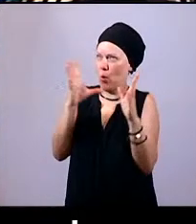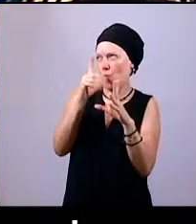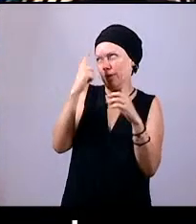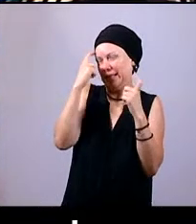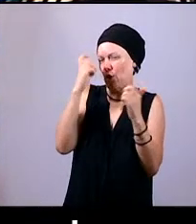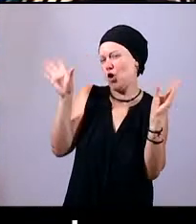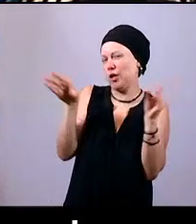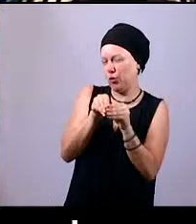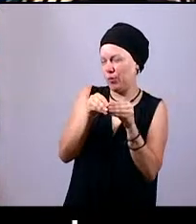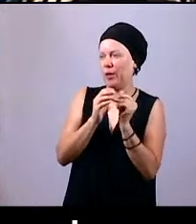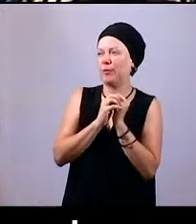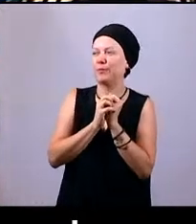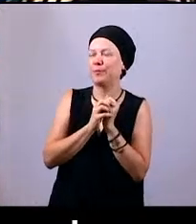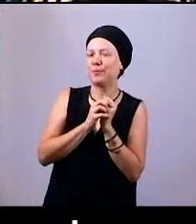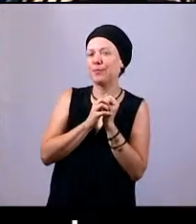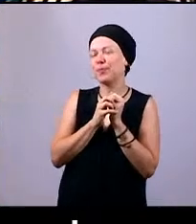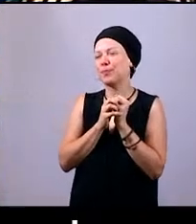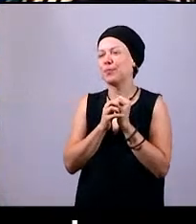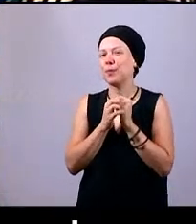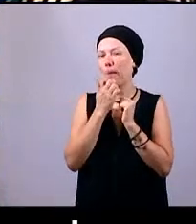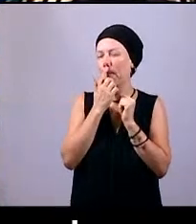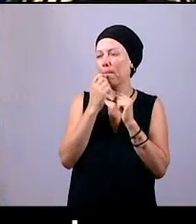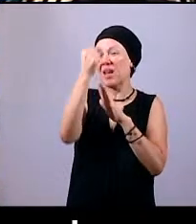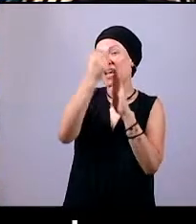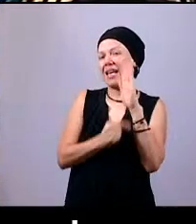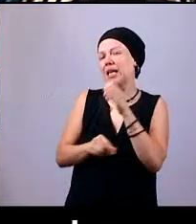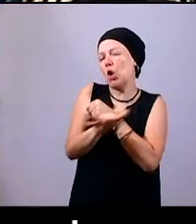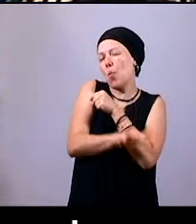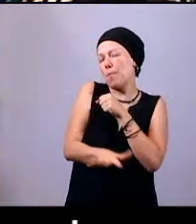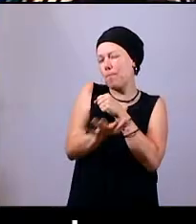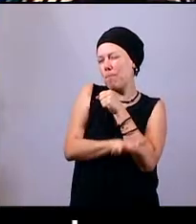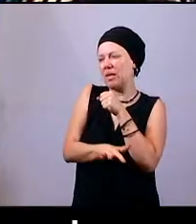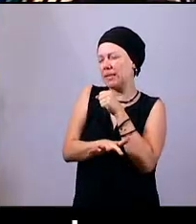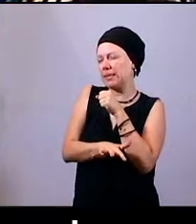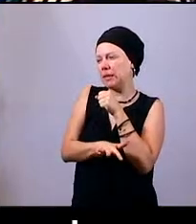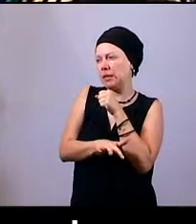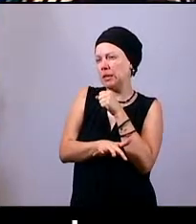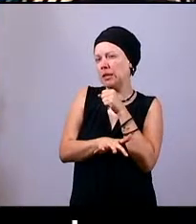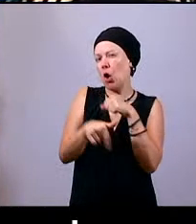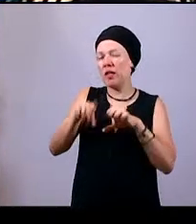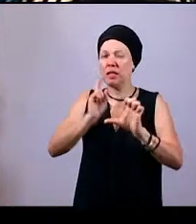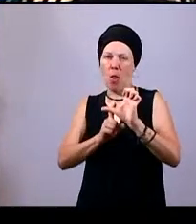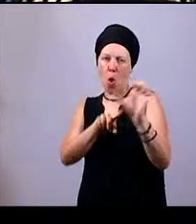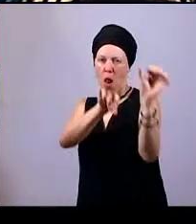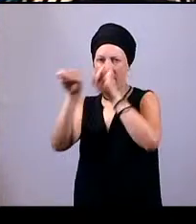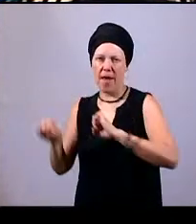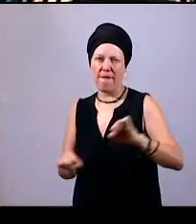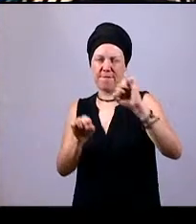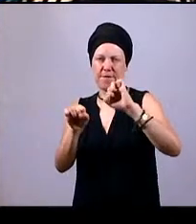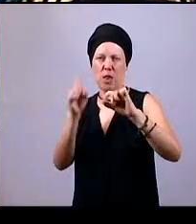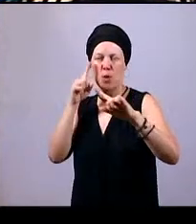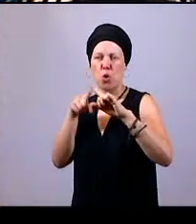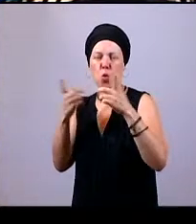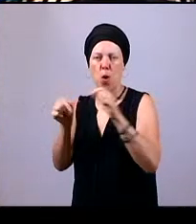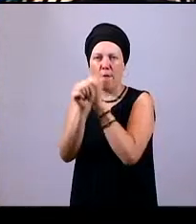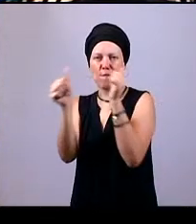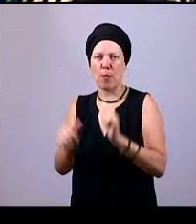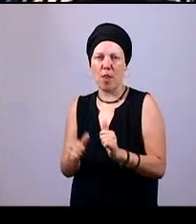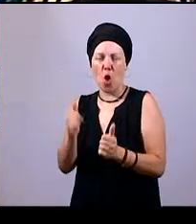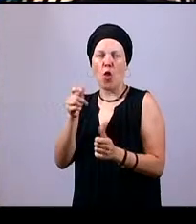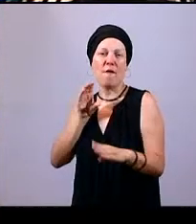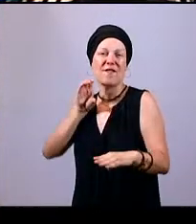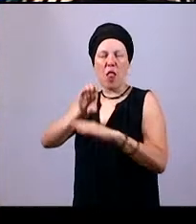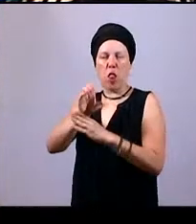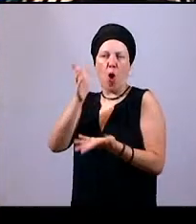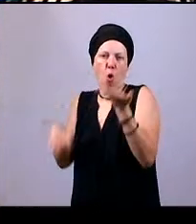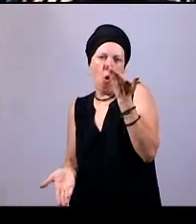resumida puede condensarnos, ¿cuáles serían los criterios básicos que se defienden desde Extremadura para una reforma de la financiación justa? Esa